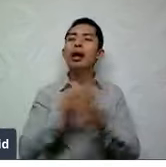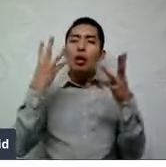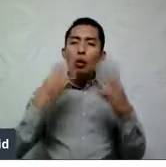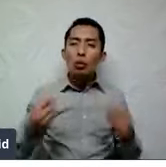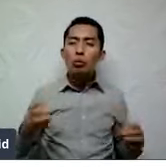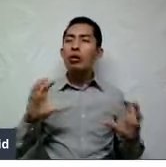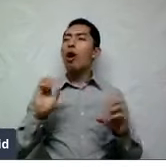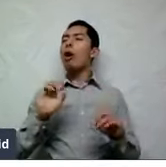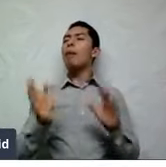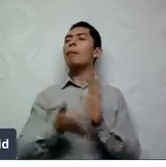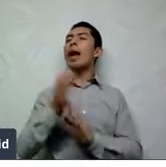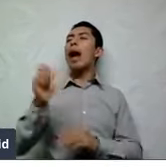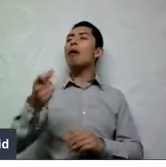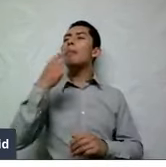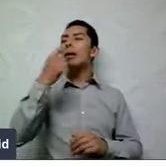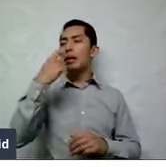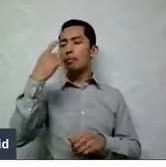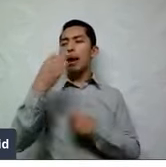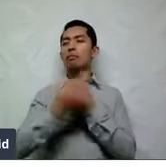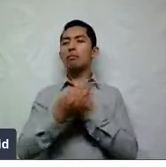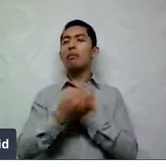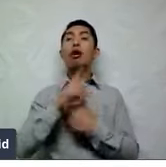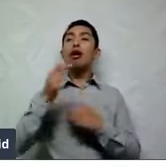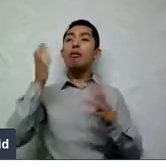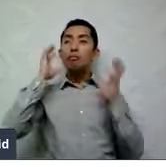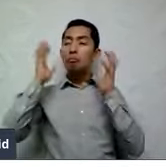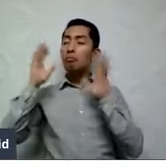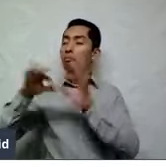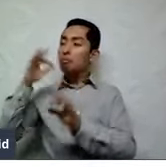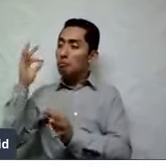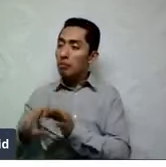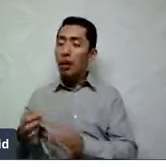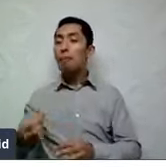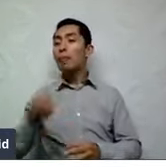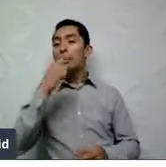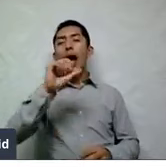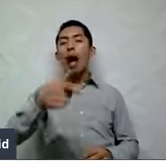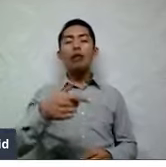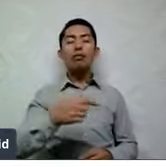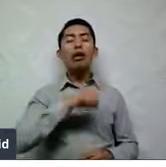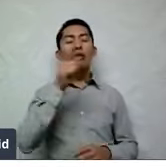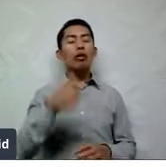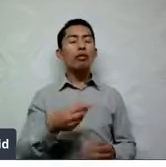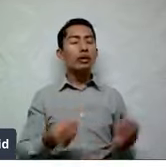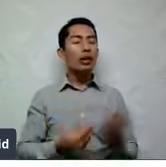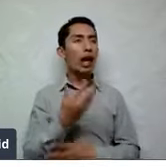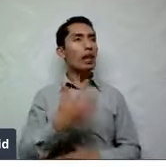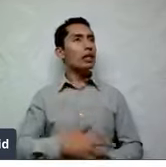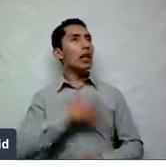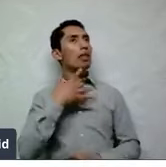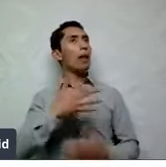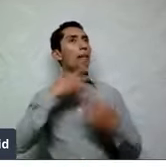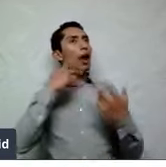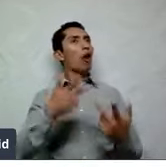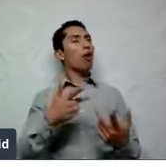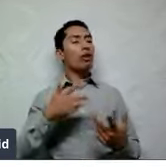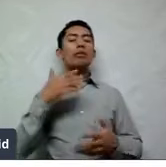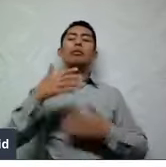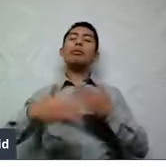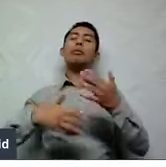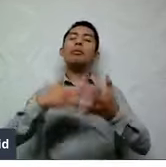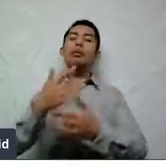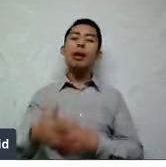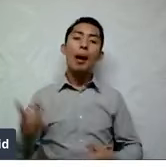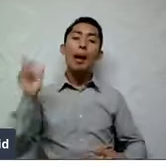un analgésico. Y se mete uno a bañar, se da un analgésico y sale uno y ya se siente mejor. Y pasa el día y al día siguiente